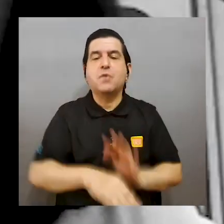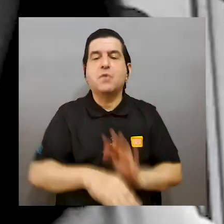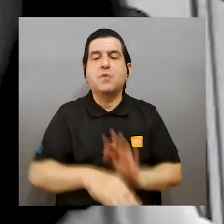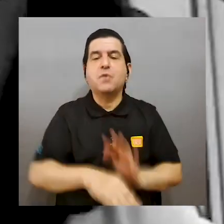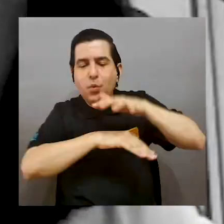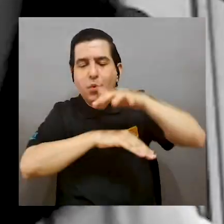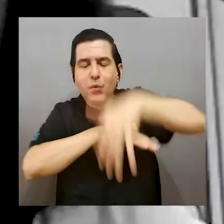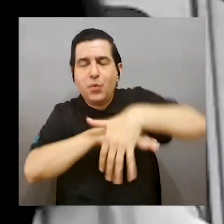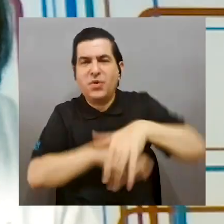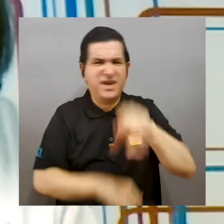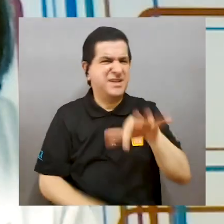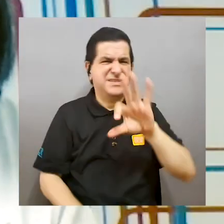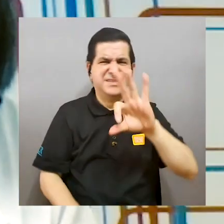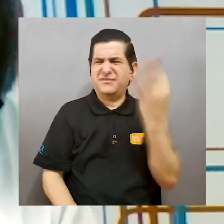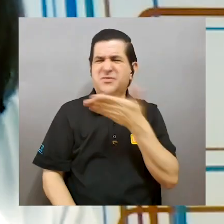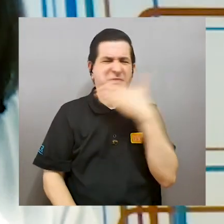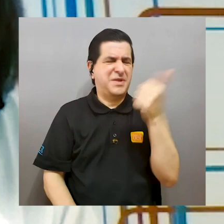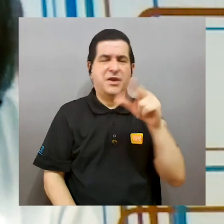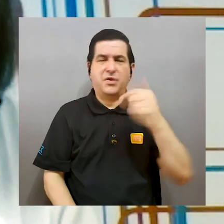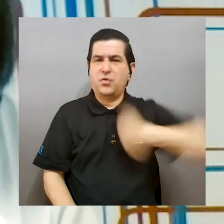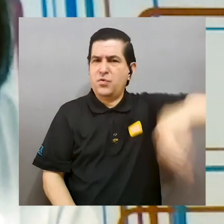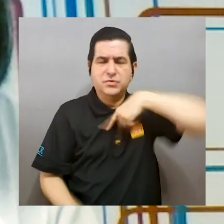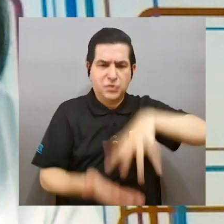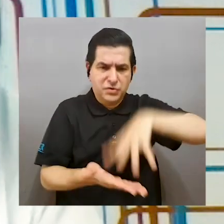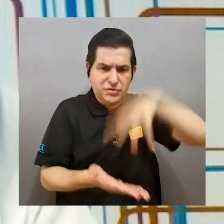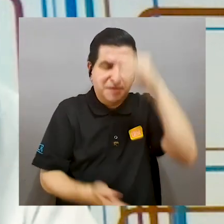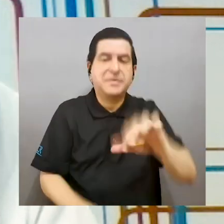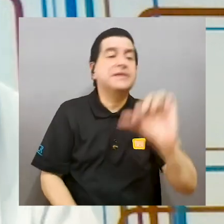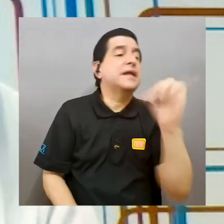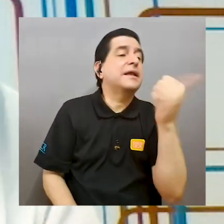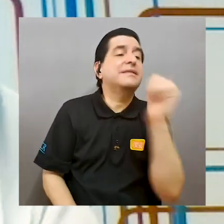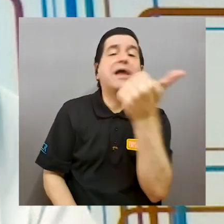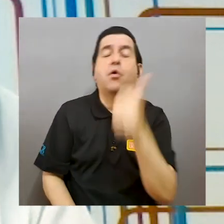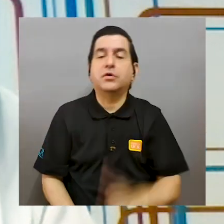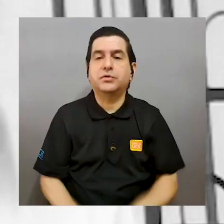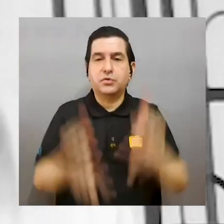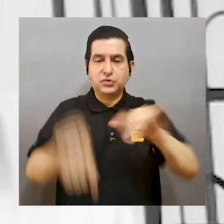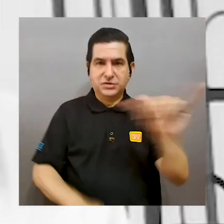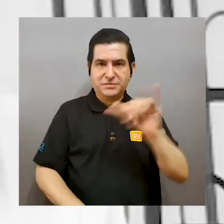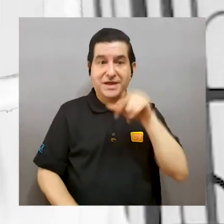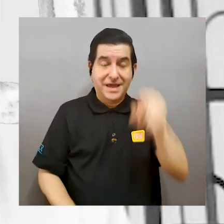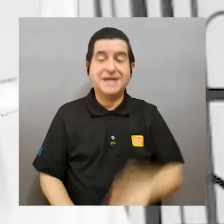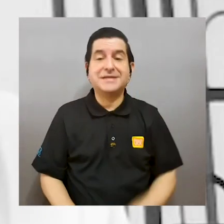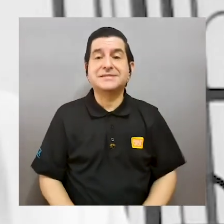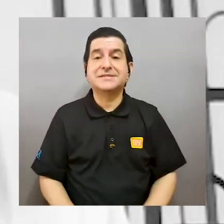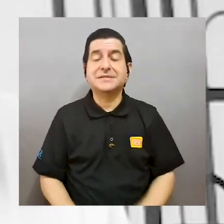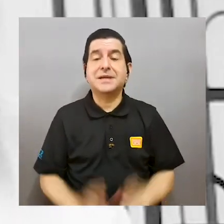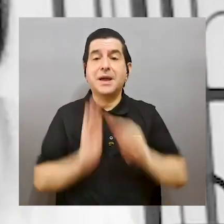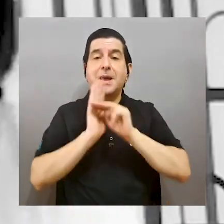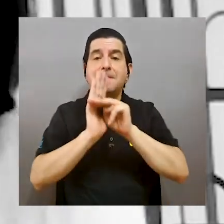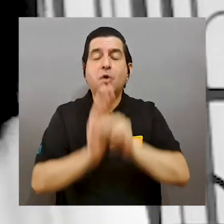que esa no es la mejor forma, que los seres humanos aprendemos más de los otros, de los pares. Ese es el modelo